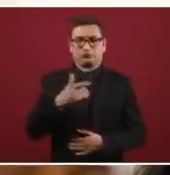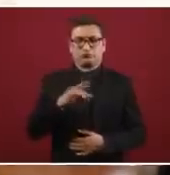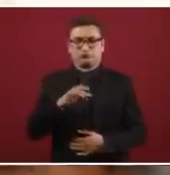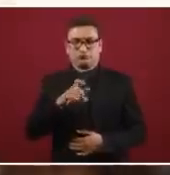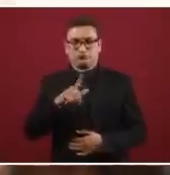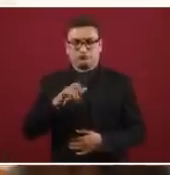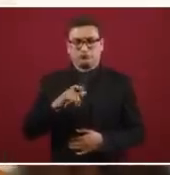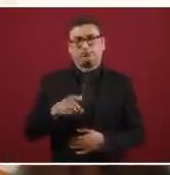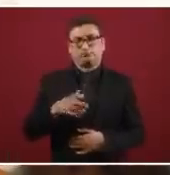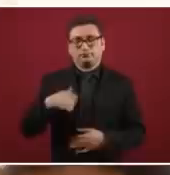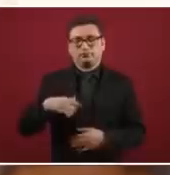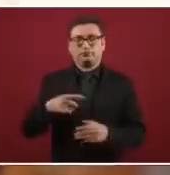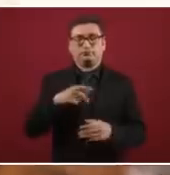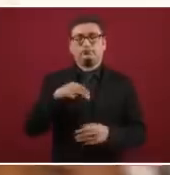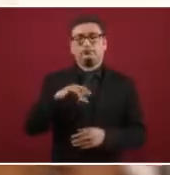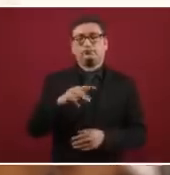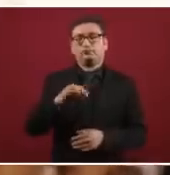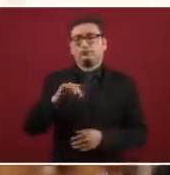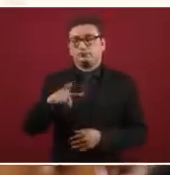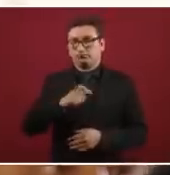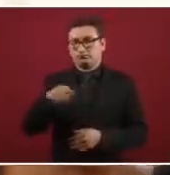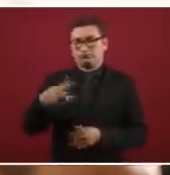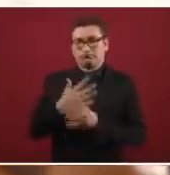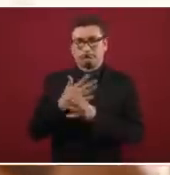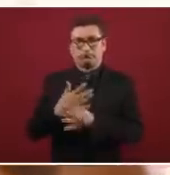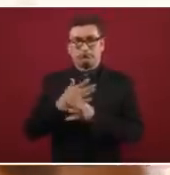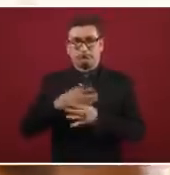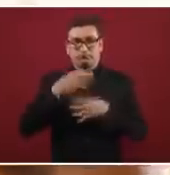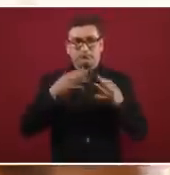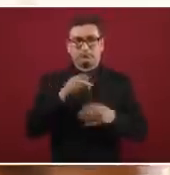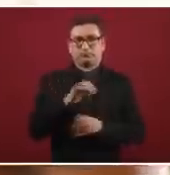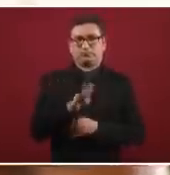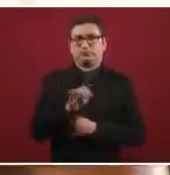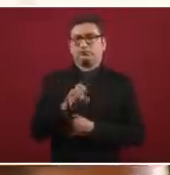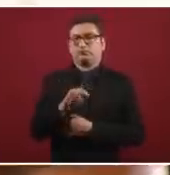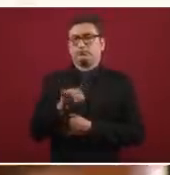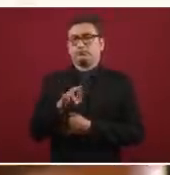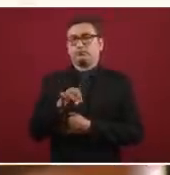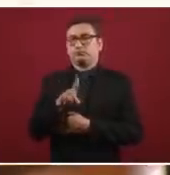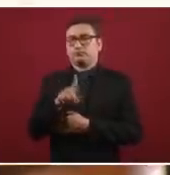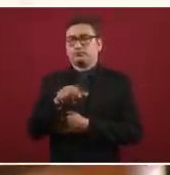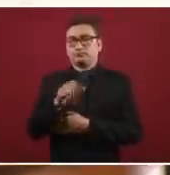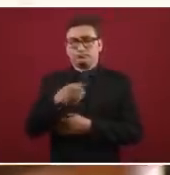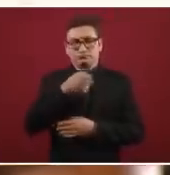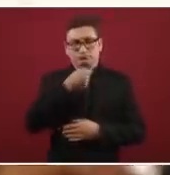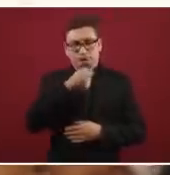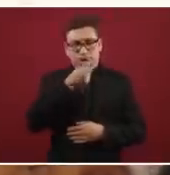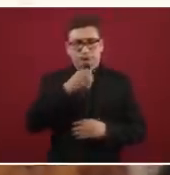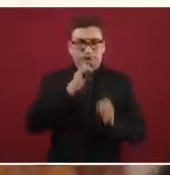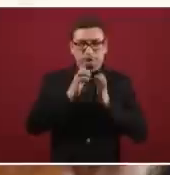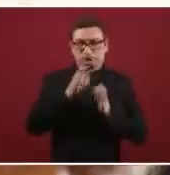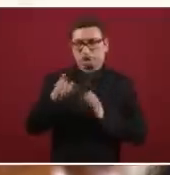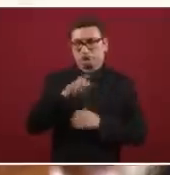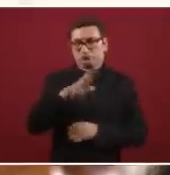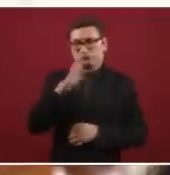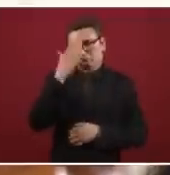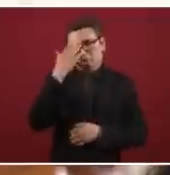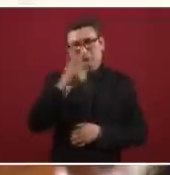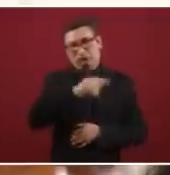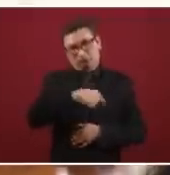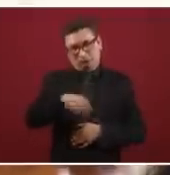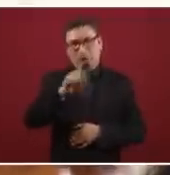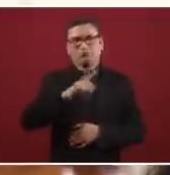Presidente, Notimex de nueva cuenta da voz a Isabel Miranda y ella en entrevista reconoce haber mandado